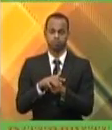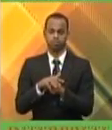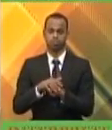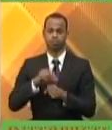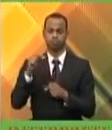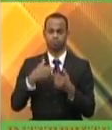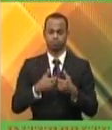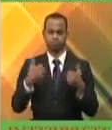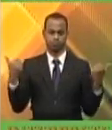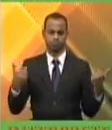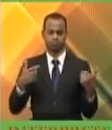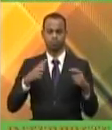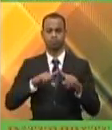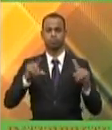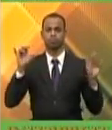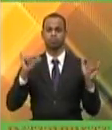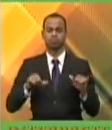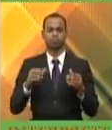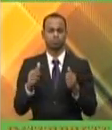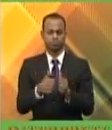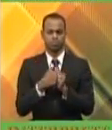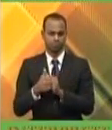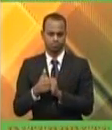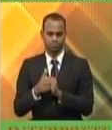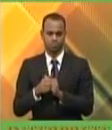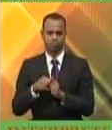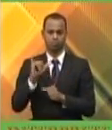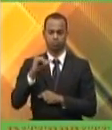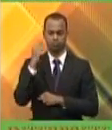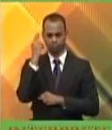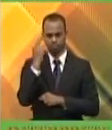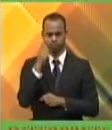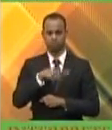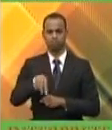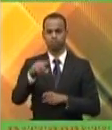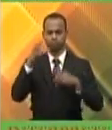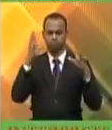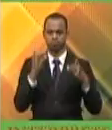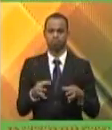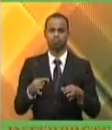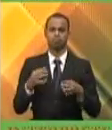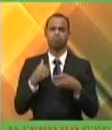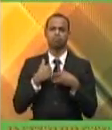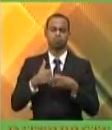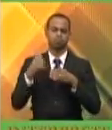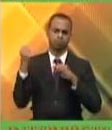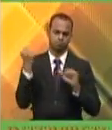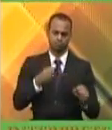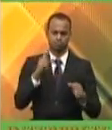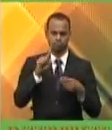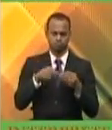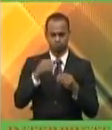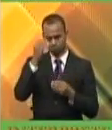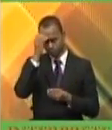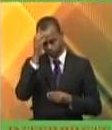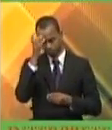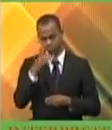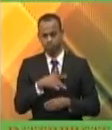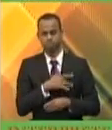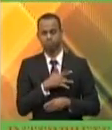son separadas pero están juntas y entonces por eso han decidido fortalecer en conocimiento